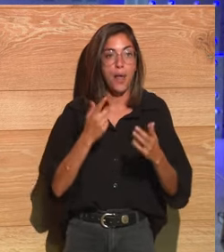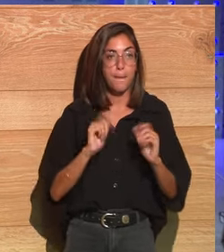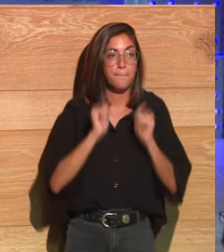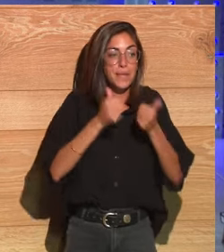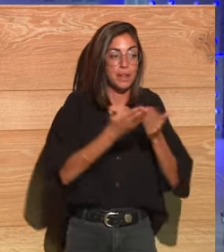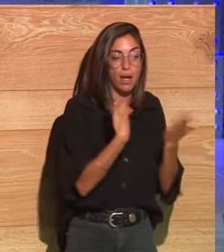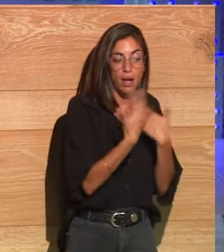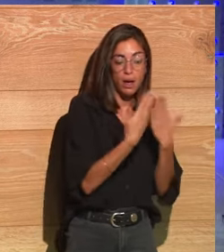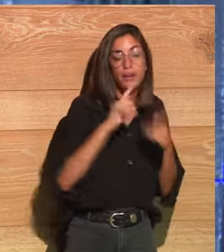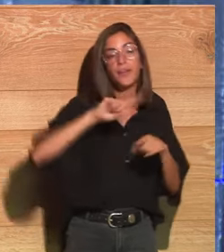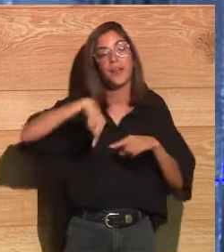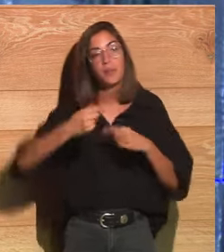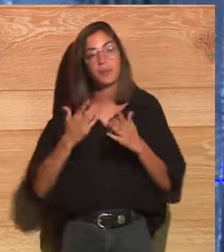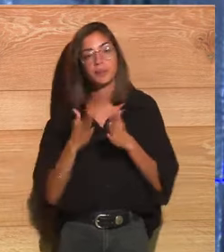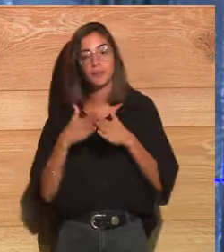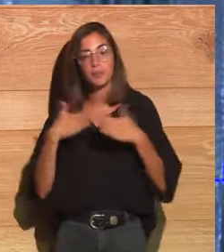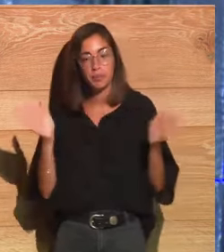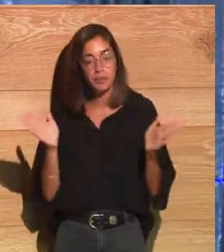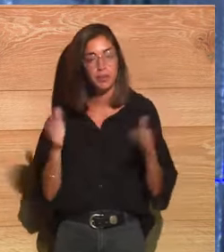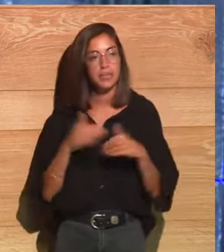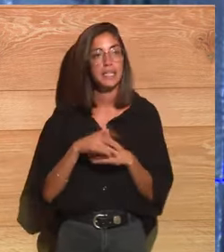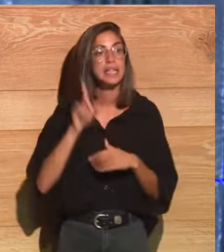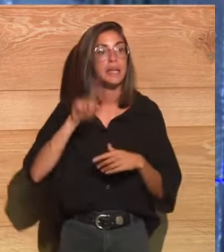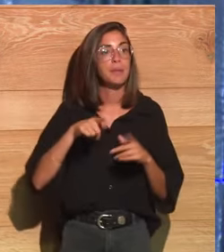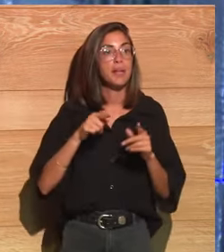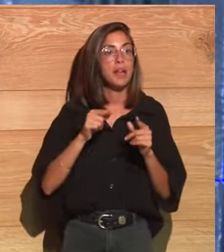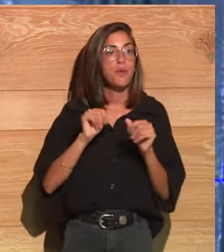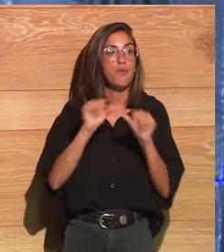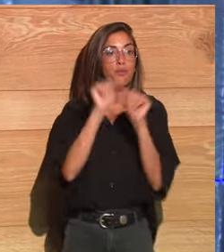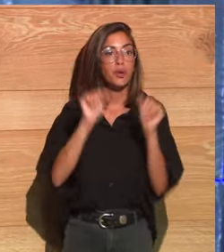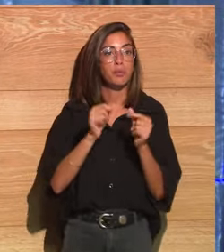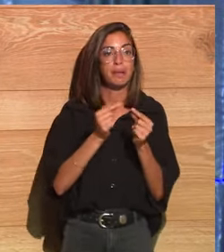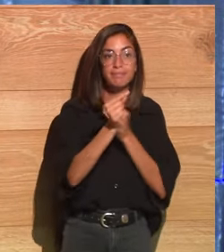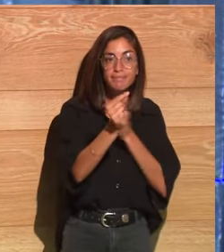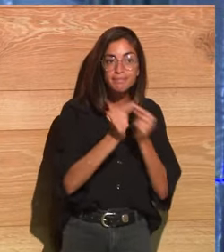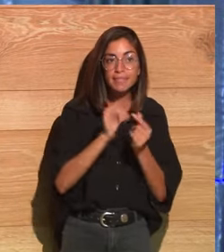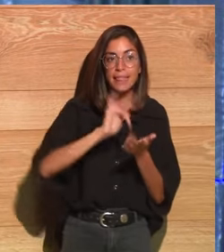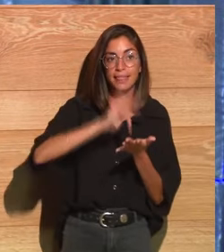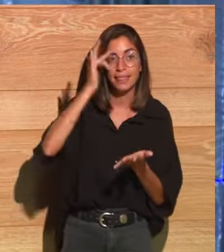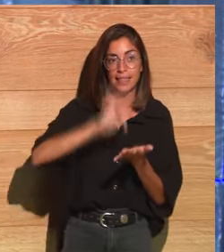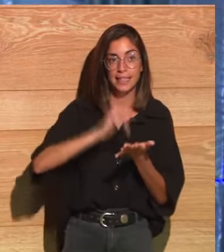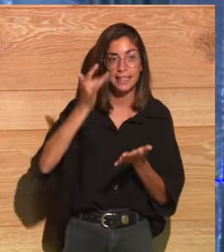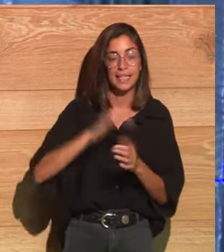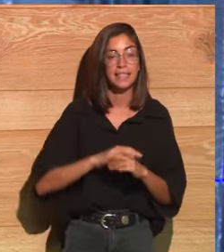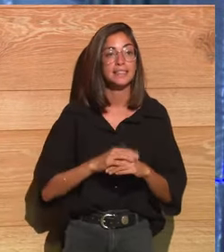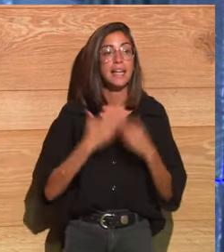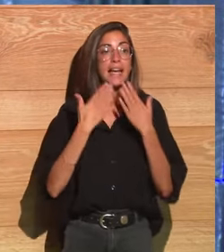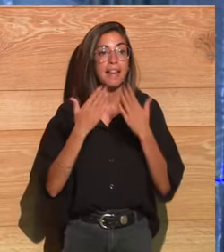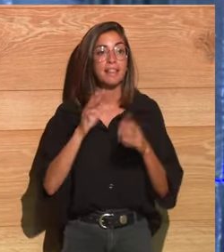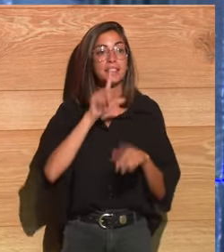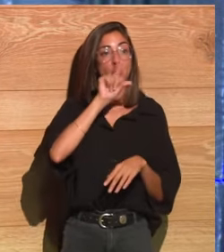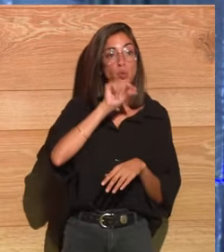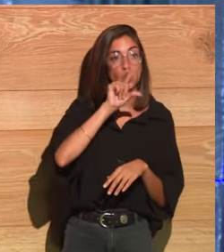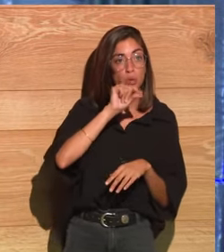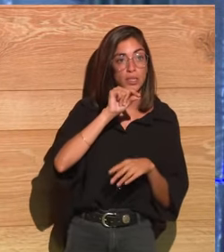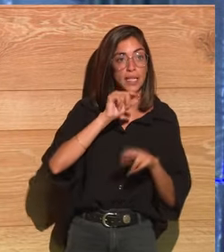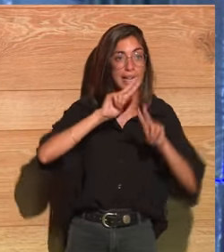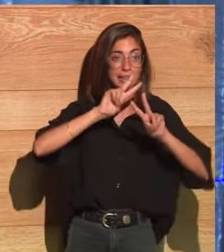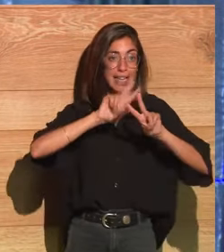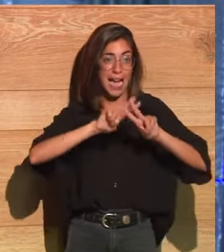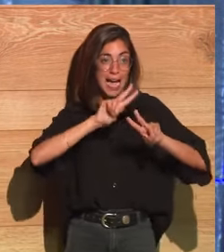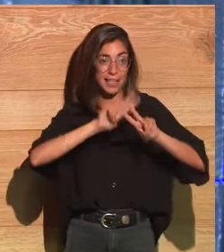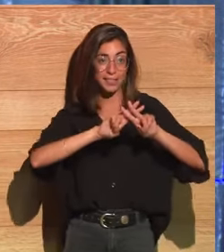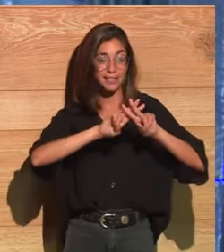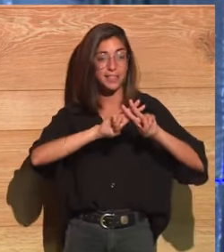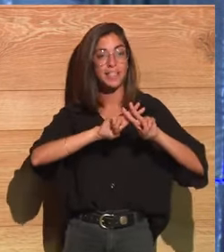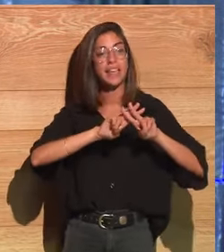abrimos. Y también lo vamos a hacer de manera virtual o digital. A través de Twitter, con una etiqueta, con